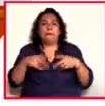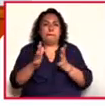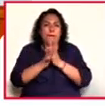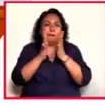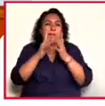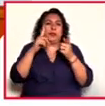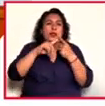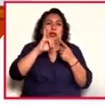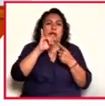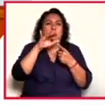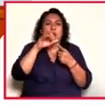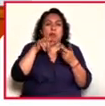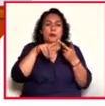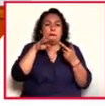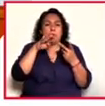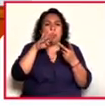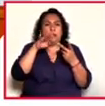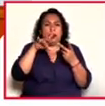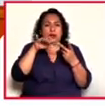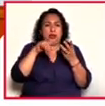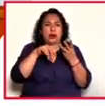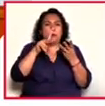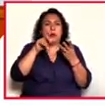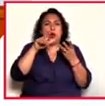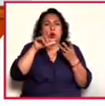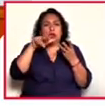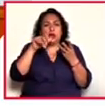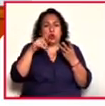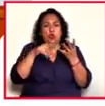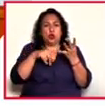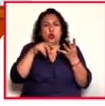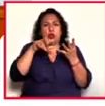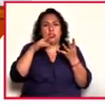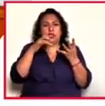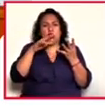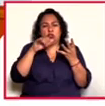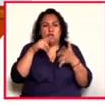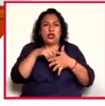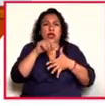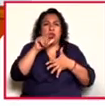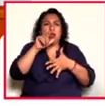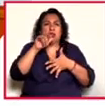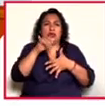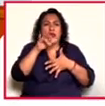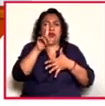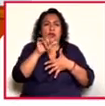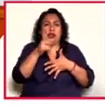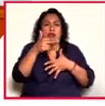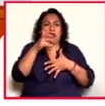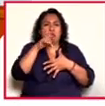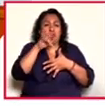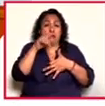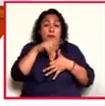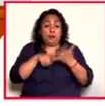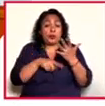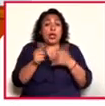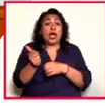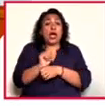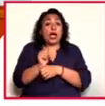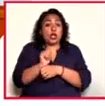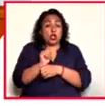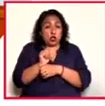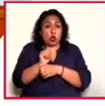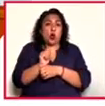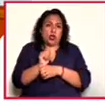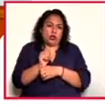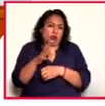Romo, Mabel Cadena, Paulina Goto, Nelly González y Alejandra Herrera. Que los actores son actores e interpretan